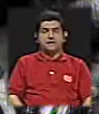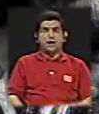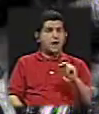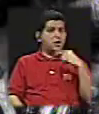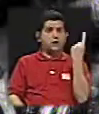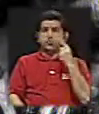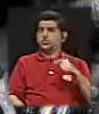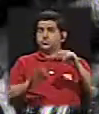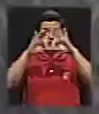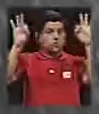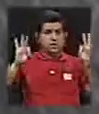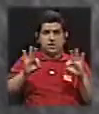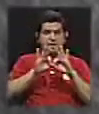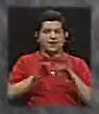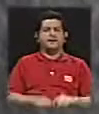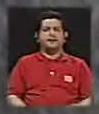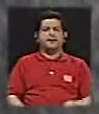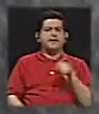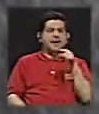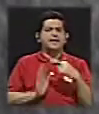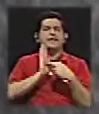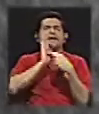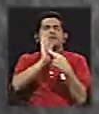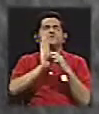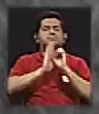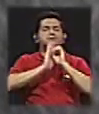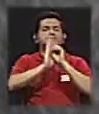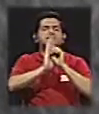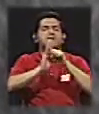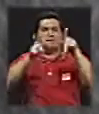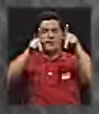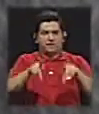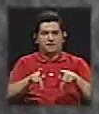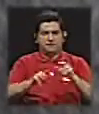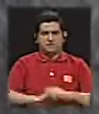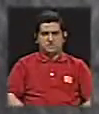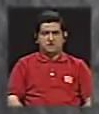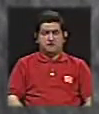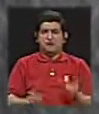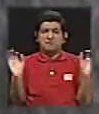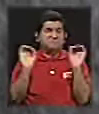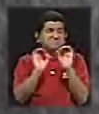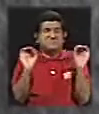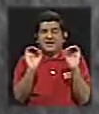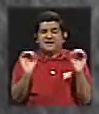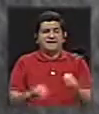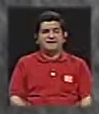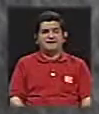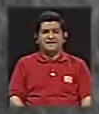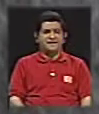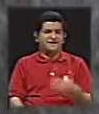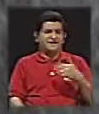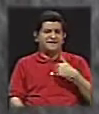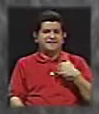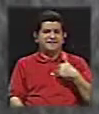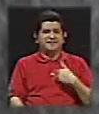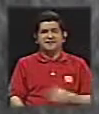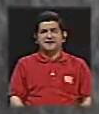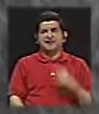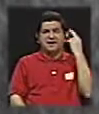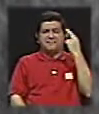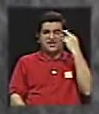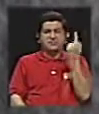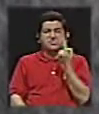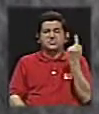no solo fuera una imagen, sino que fuera una representación y un simbolismo de esa persona, porque de nada tiene tomar una foto por